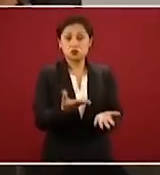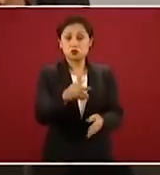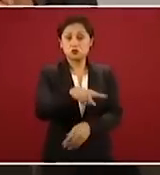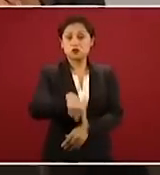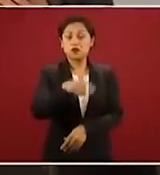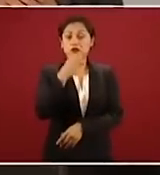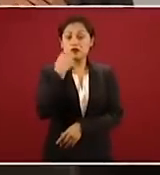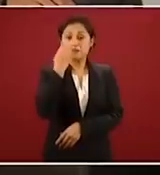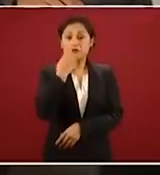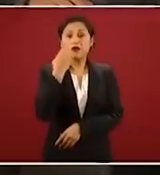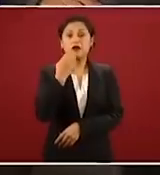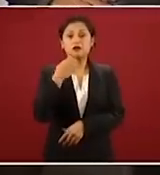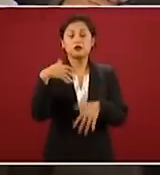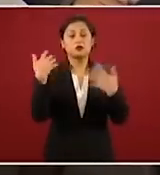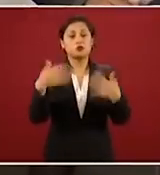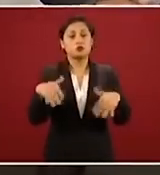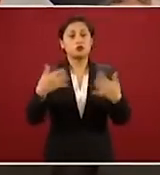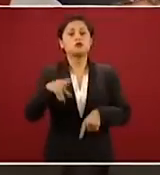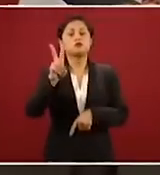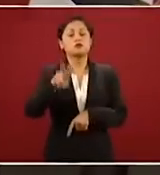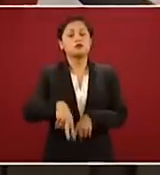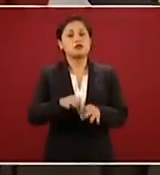pública.